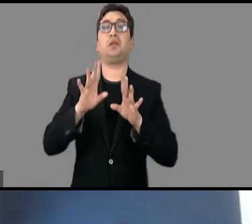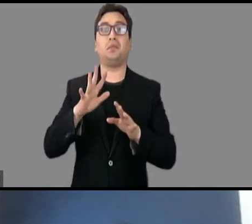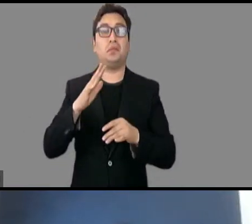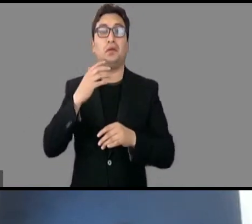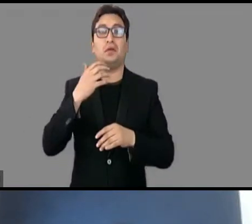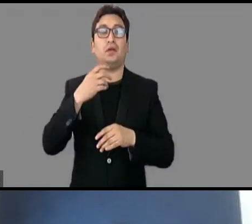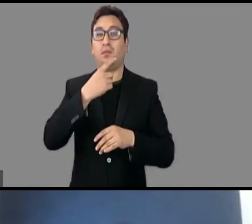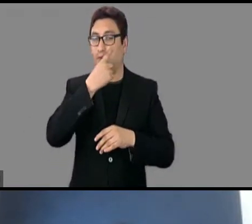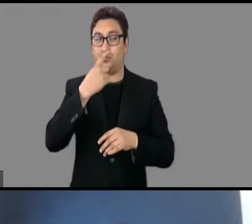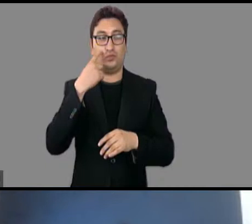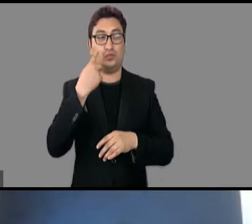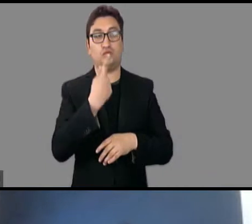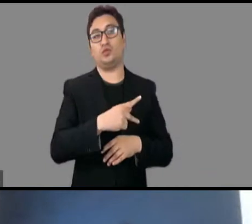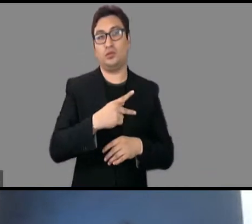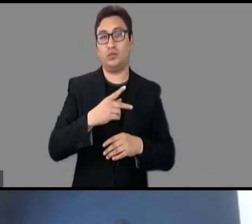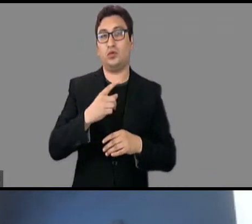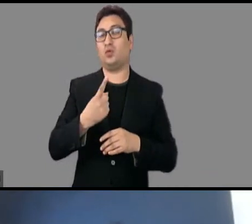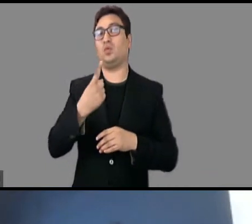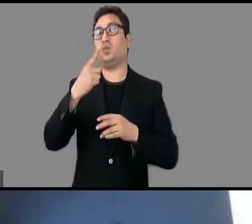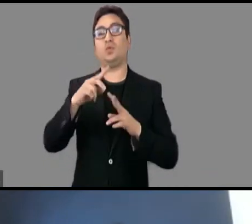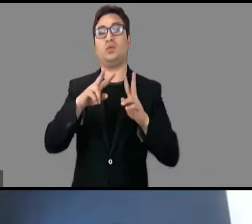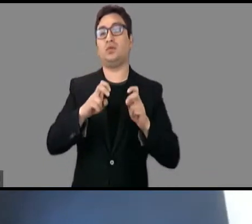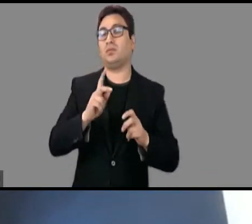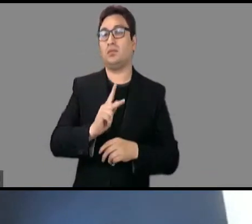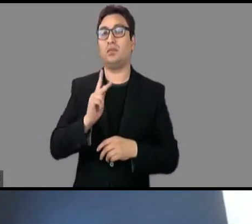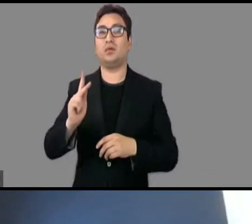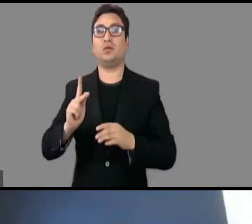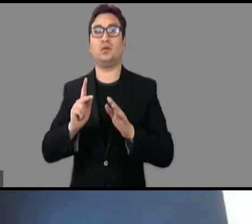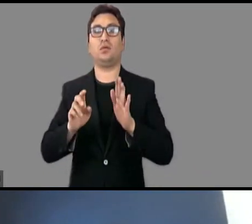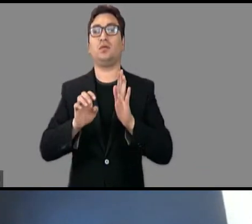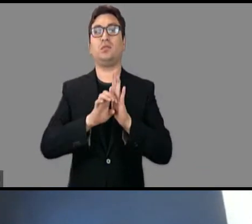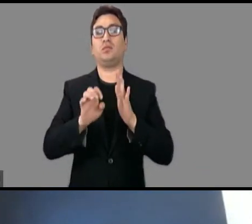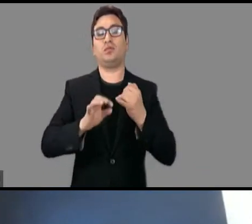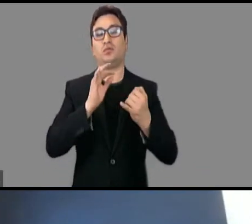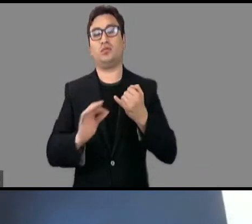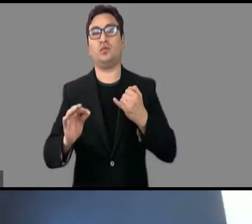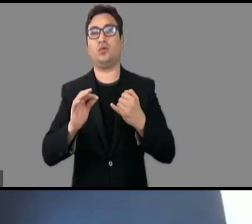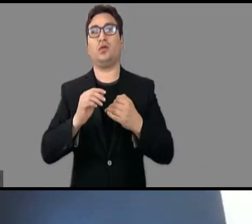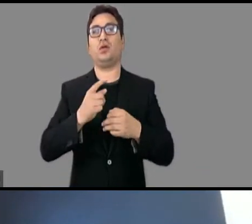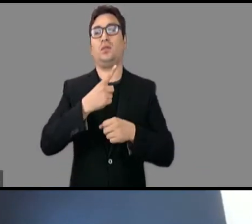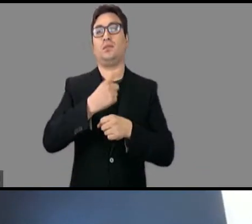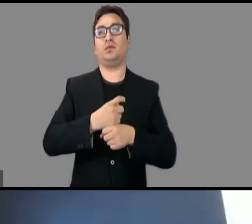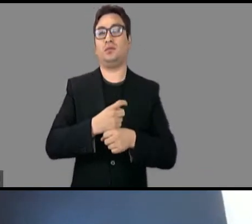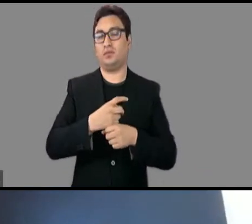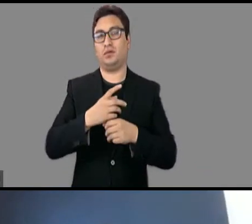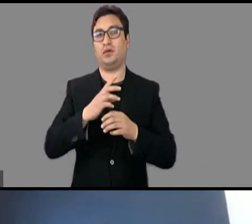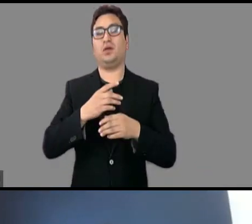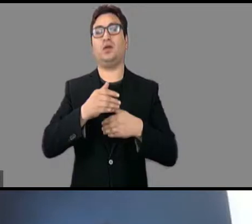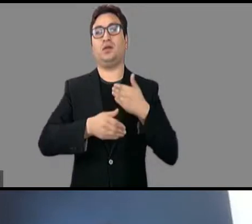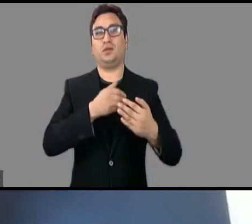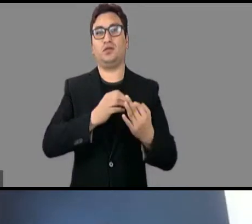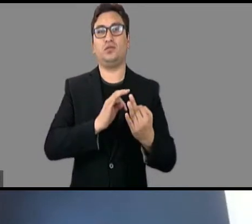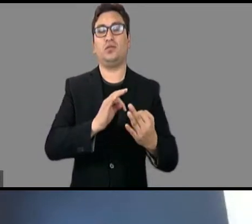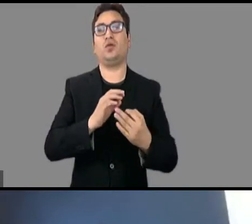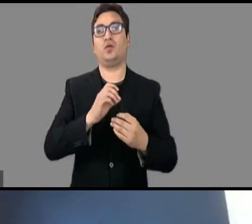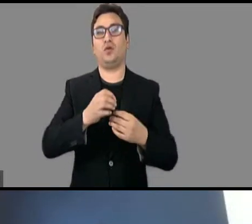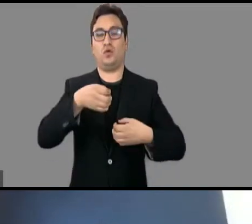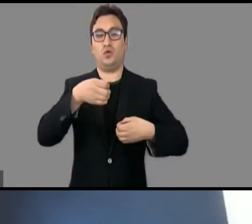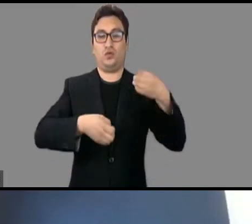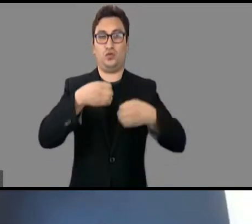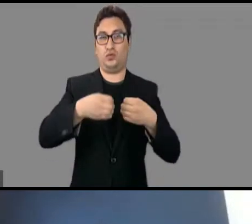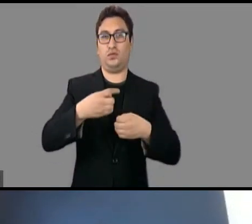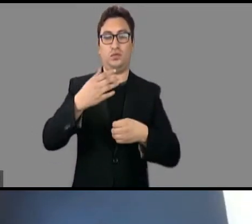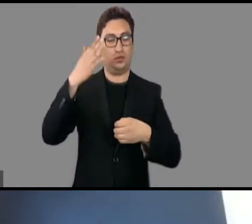última instancia o primera instancia o en cualquier instancia un juzgador o un magistrado resuelva en forma distinta a la otra. Y lo que tiene que ser distinto es el